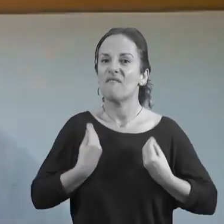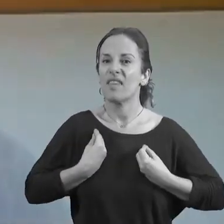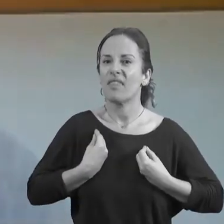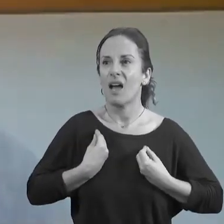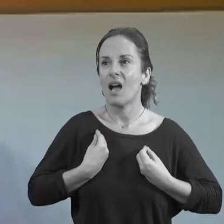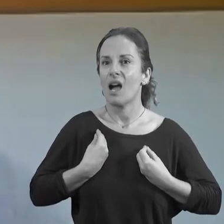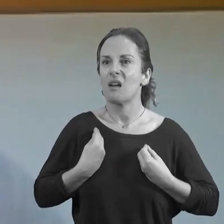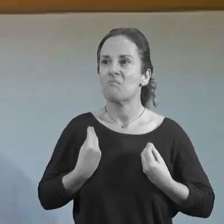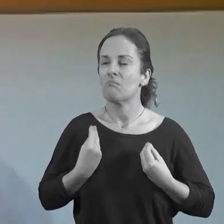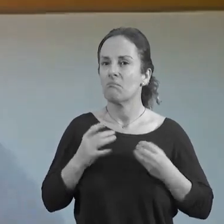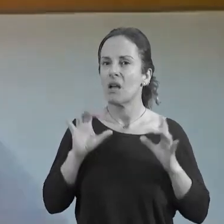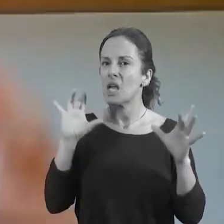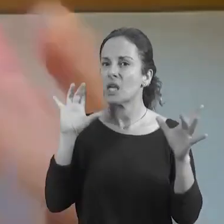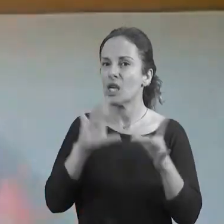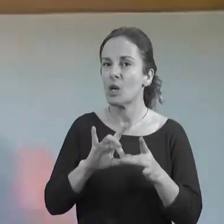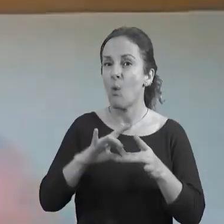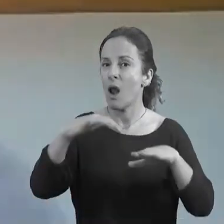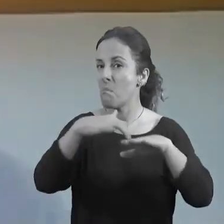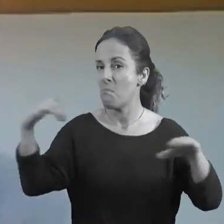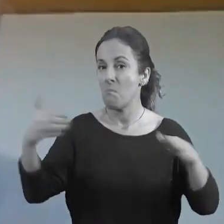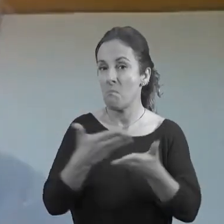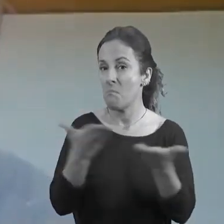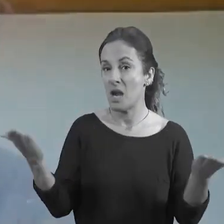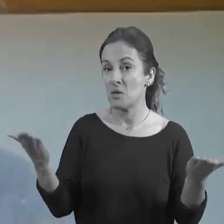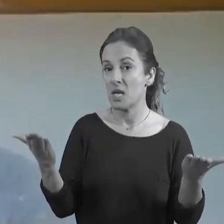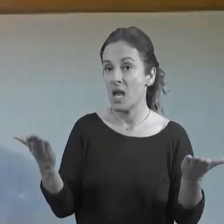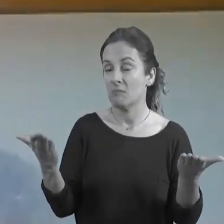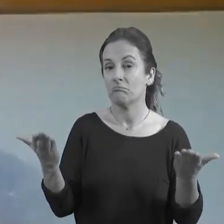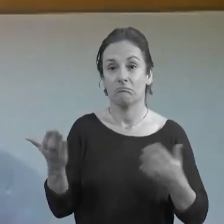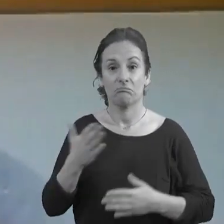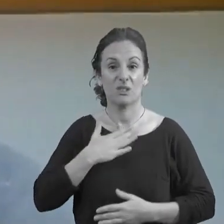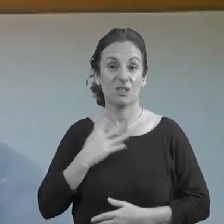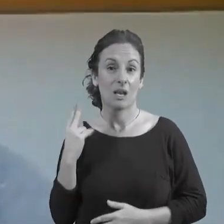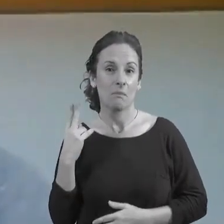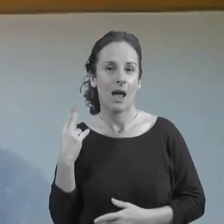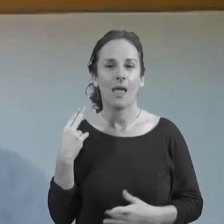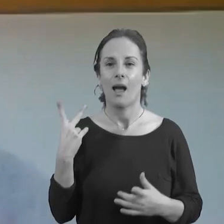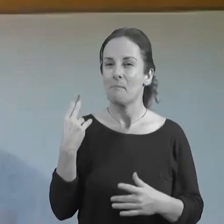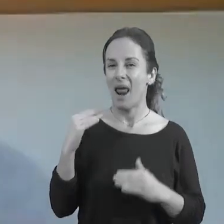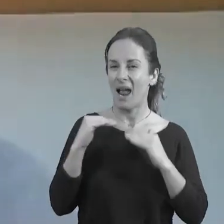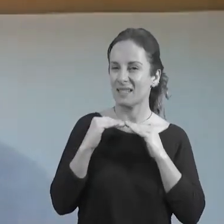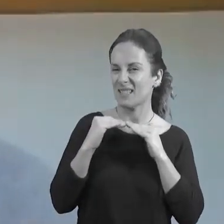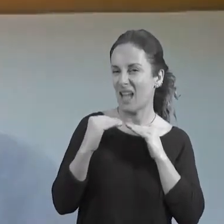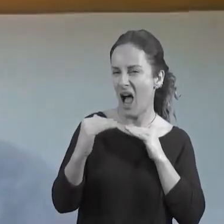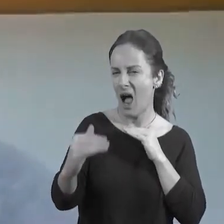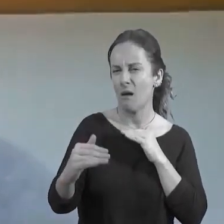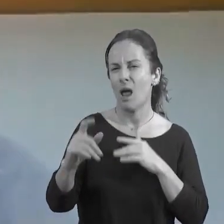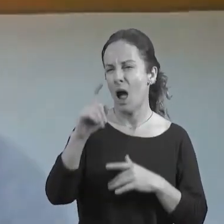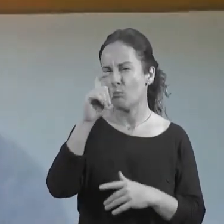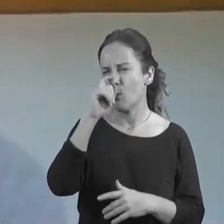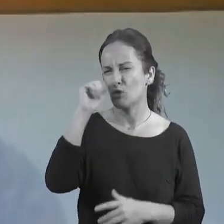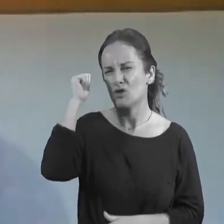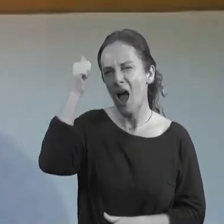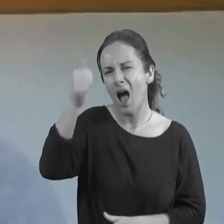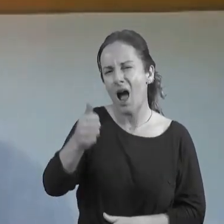de lo que toca, y por lo tanto nuestro esquema era un esquema absolutamente de pareja estable, estable de mucho tiempo,